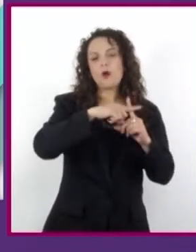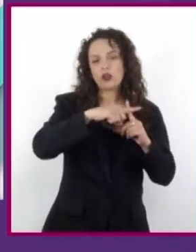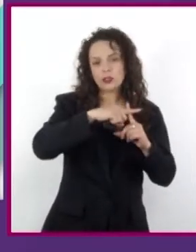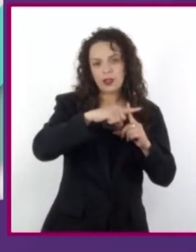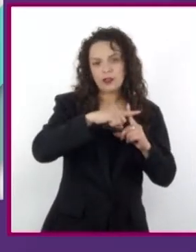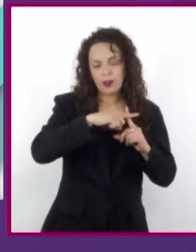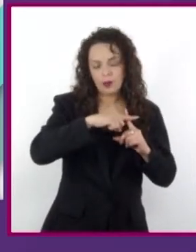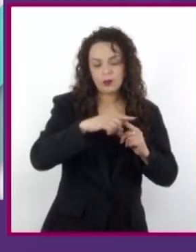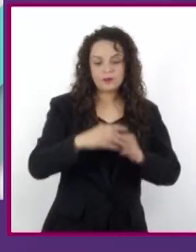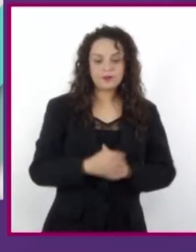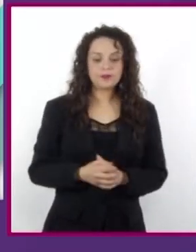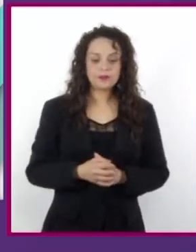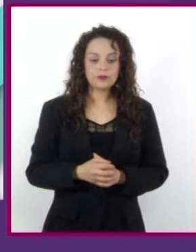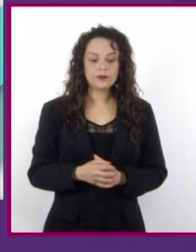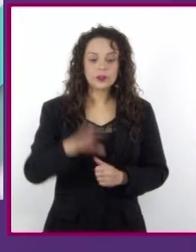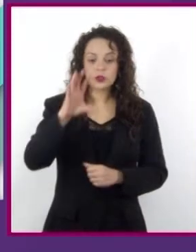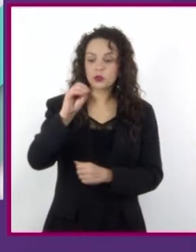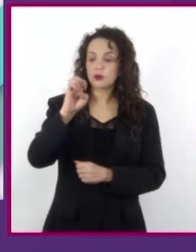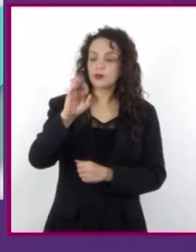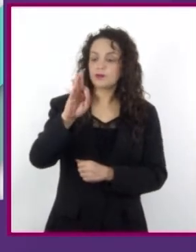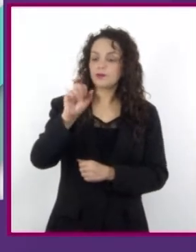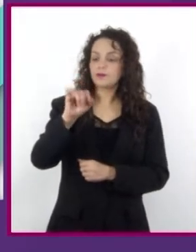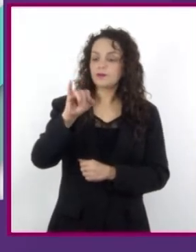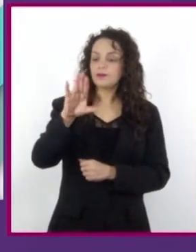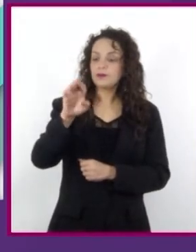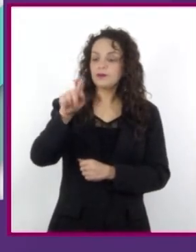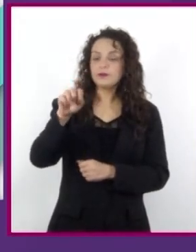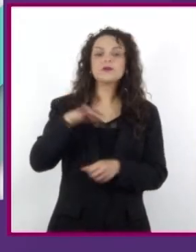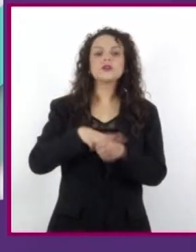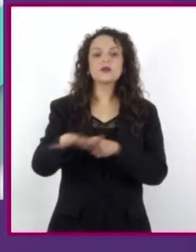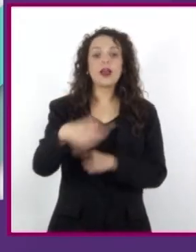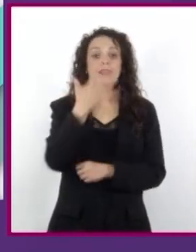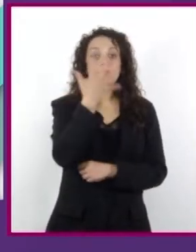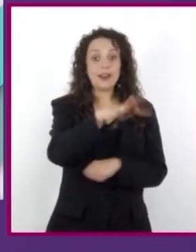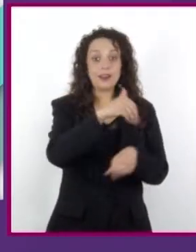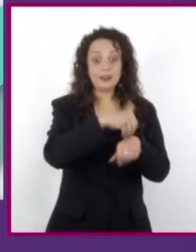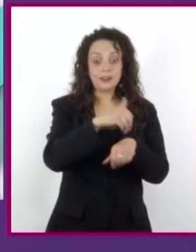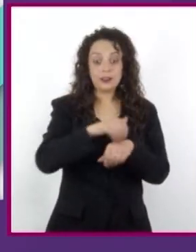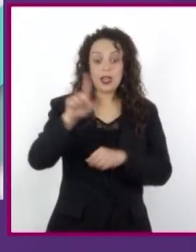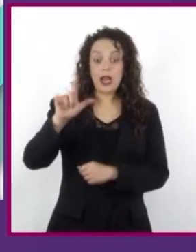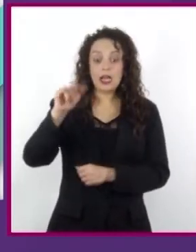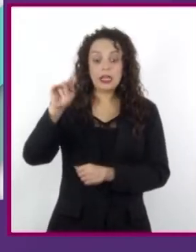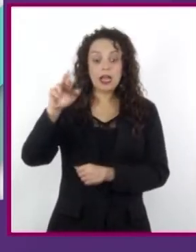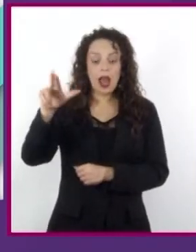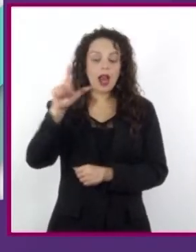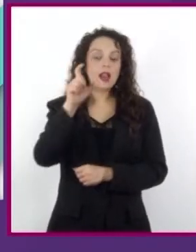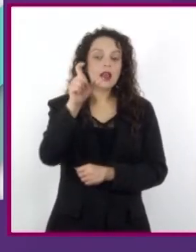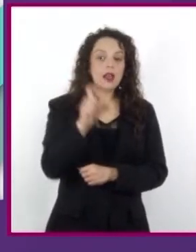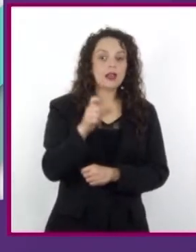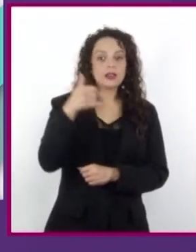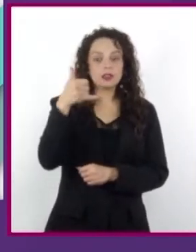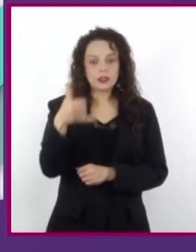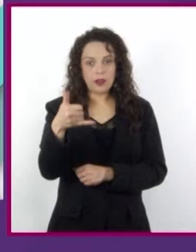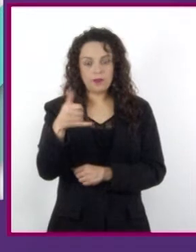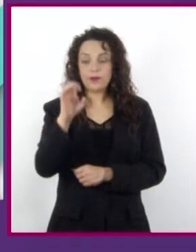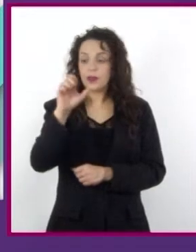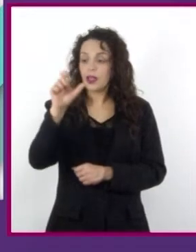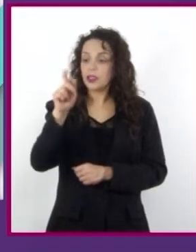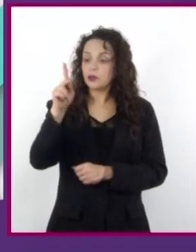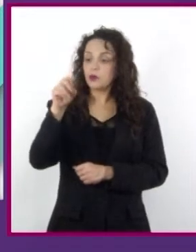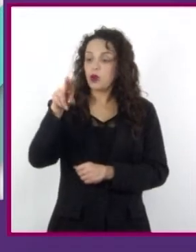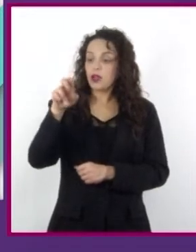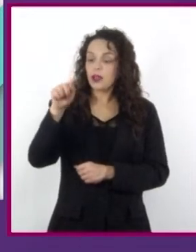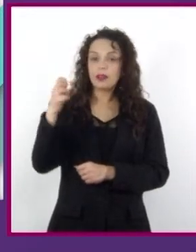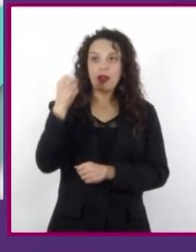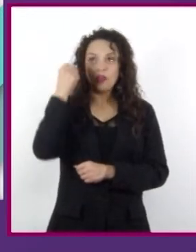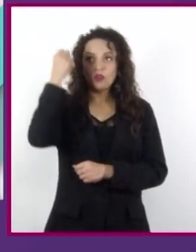El coeficiente es 10. La literal es xy. Y el exponente es 2, porque